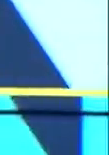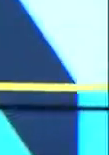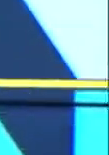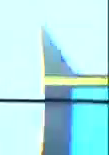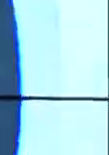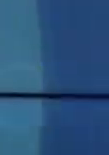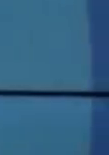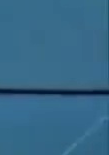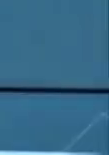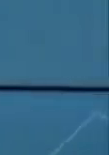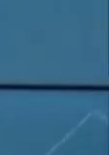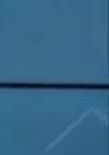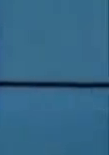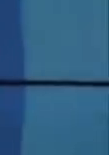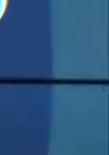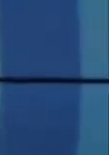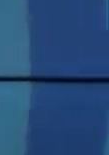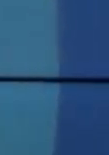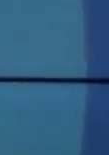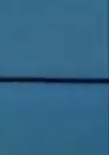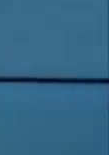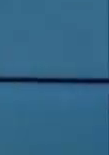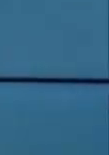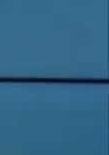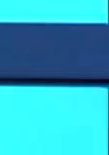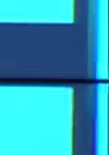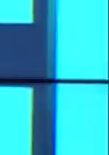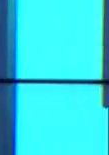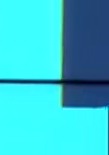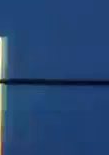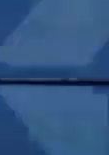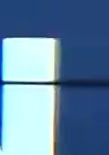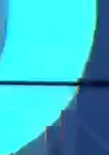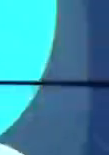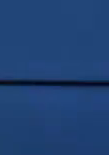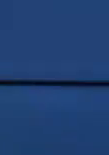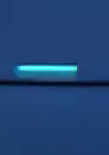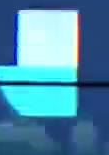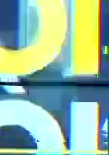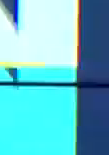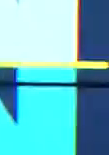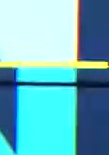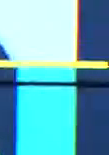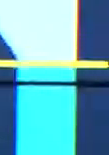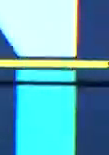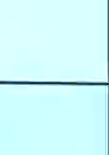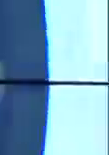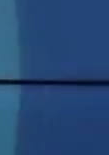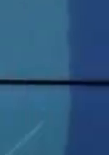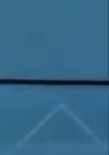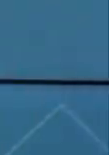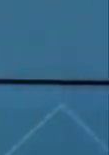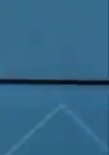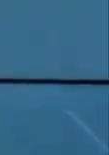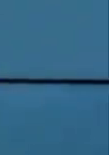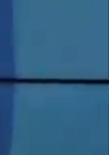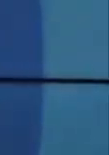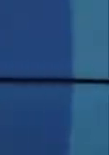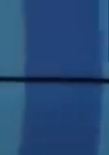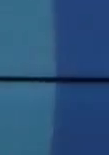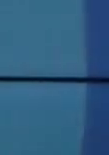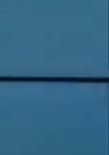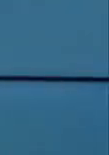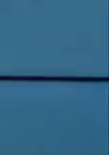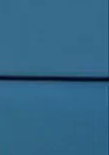hasta acá esta transmisión, precisamente día histórico de lo que ha sido esta entrega de este borrador. Continuamos. Nosotros en YouTube, me está diciendo